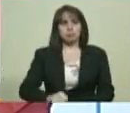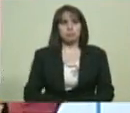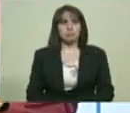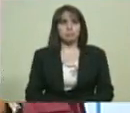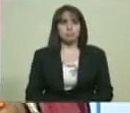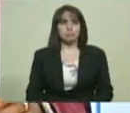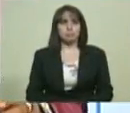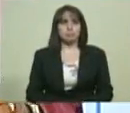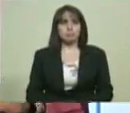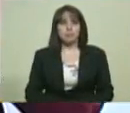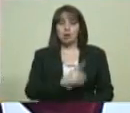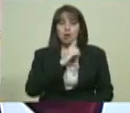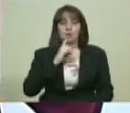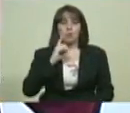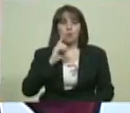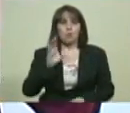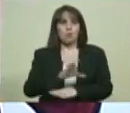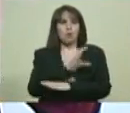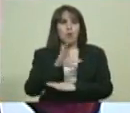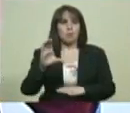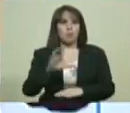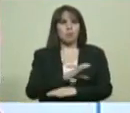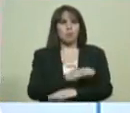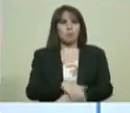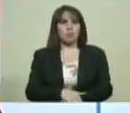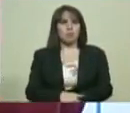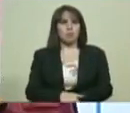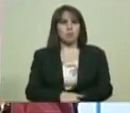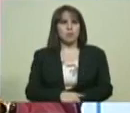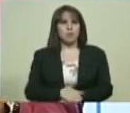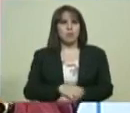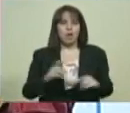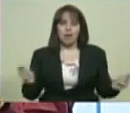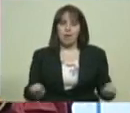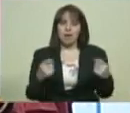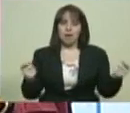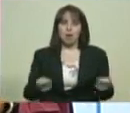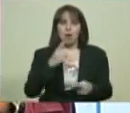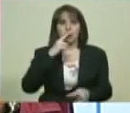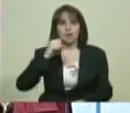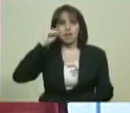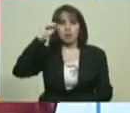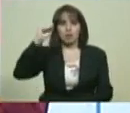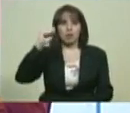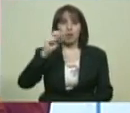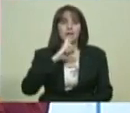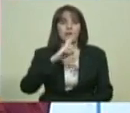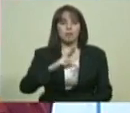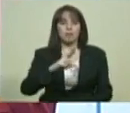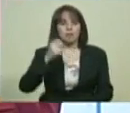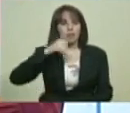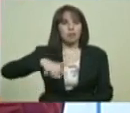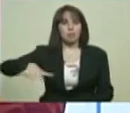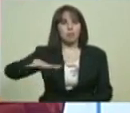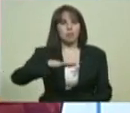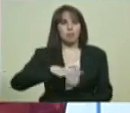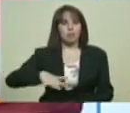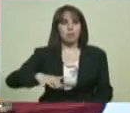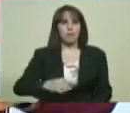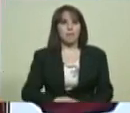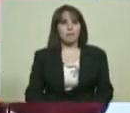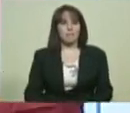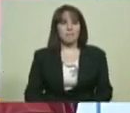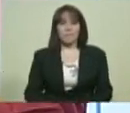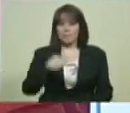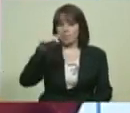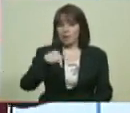como cantan, vamos, Nico, ha sido la respuesta y el canto del pueblo. Y aquí